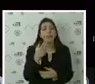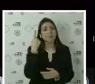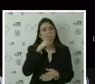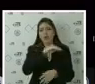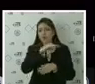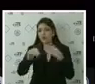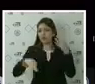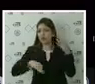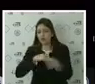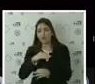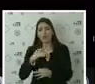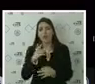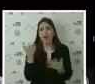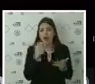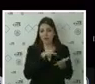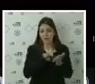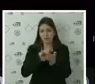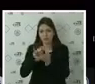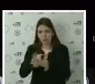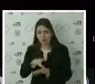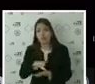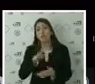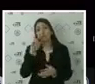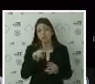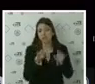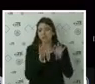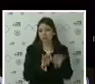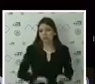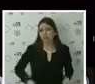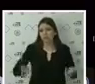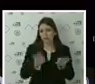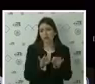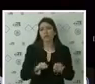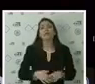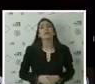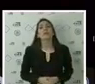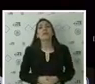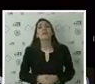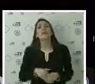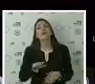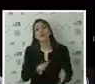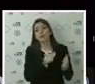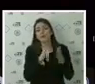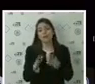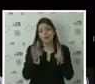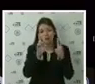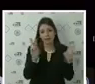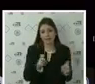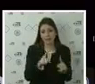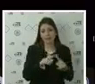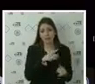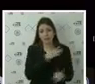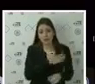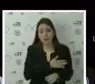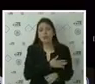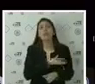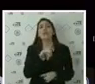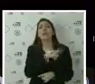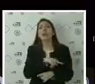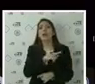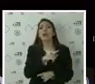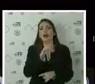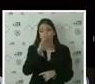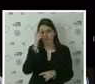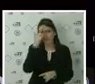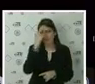todos estos puntos de vista y me parece que son muy importantes. En el tema de la democracia, pues recordemos que